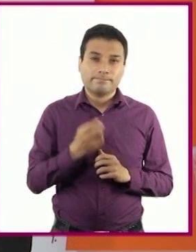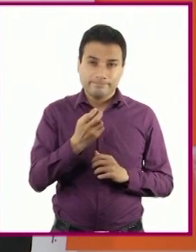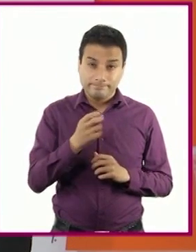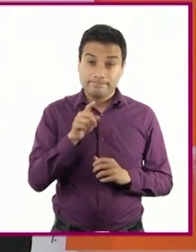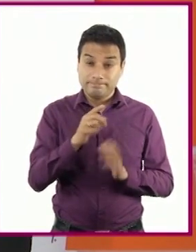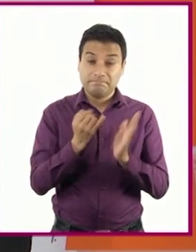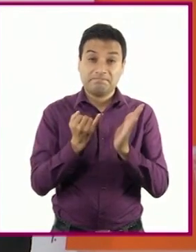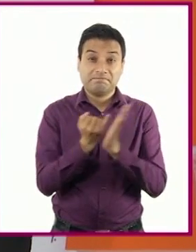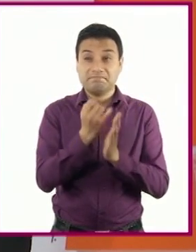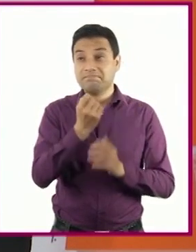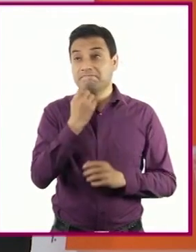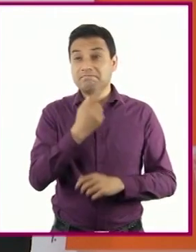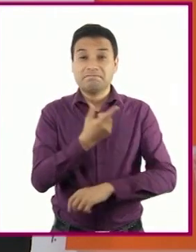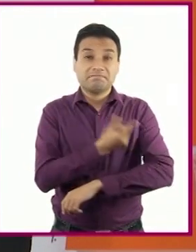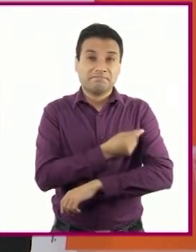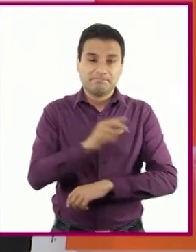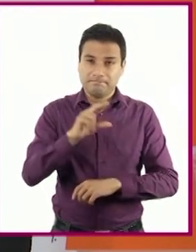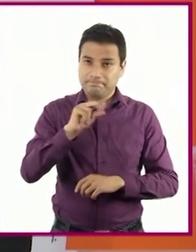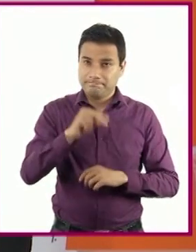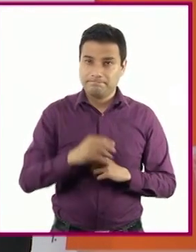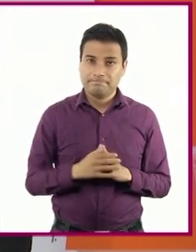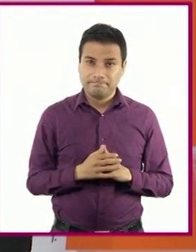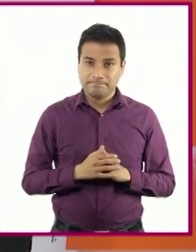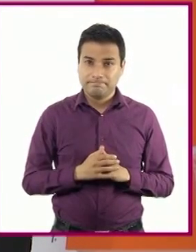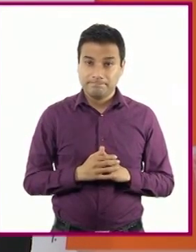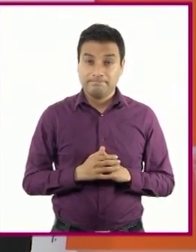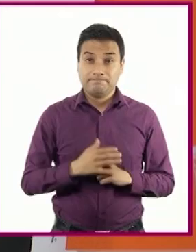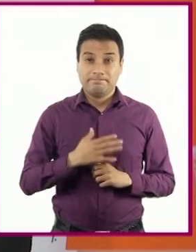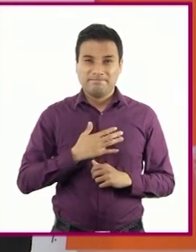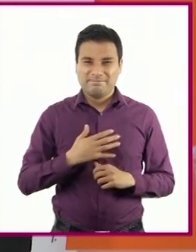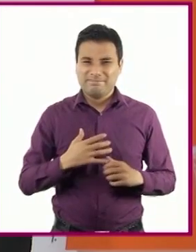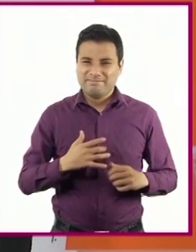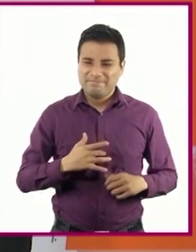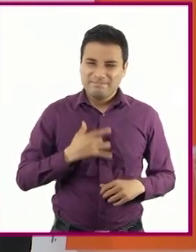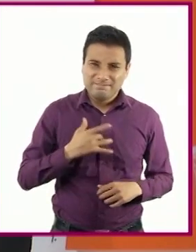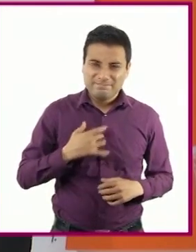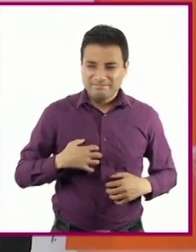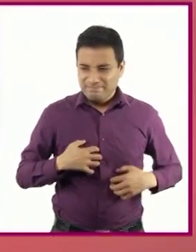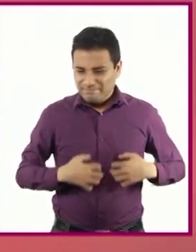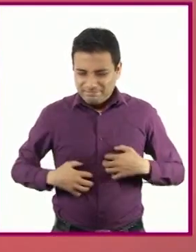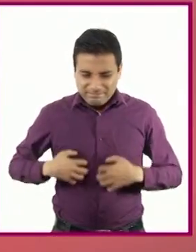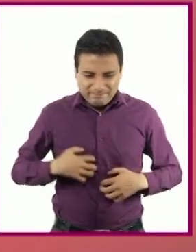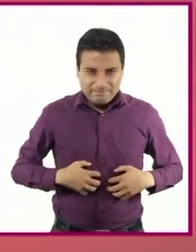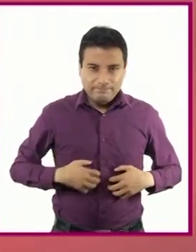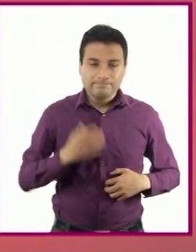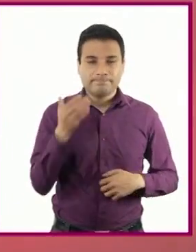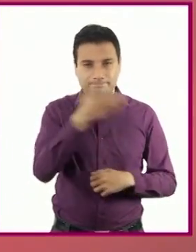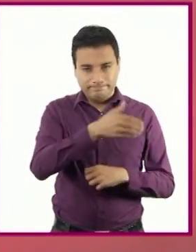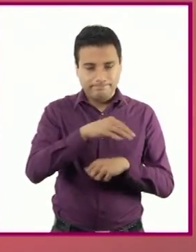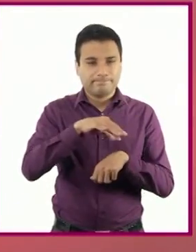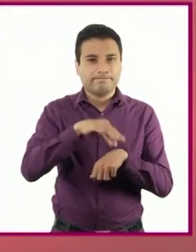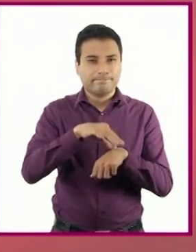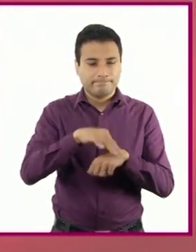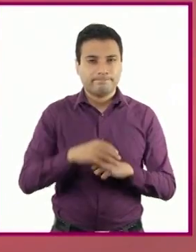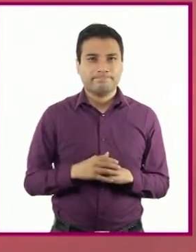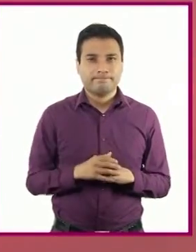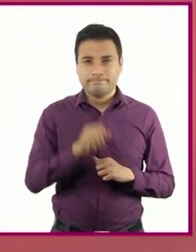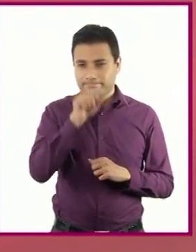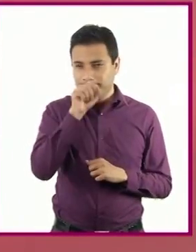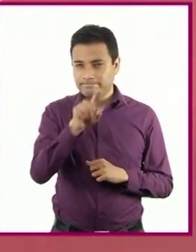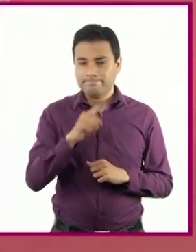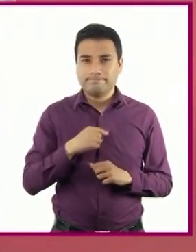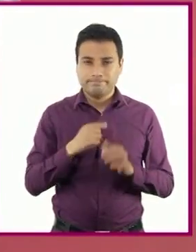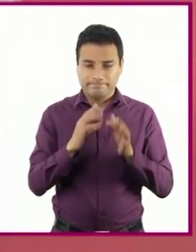automedicarnos, por simple que parezca, nuestra molestia o inofensivo en el remedio. También es importante mencionar que